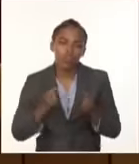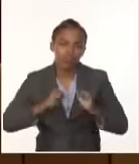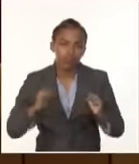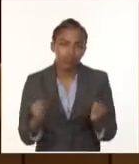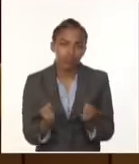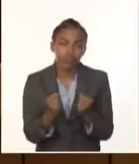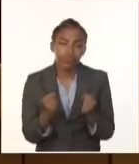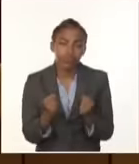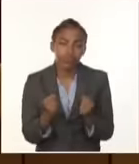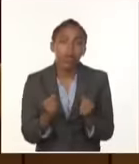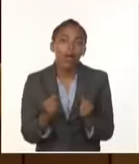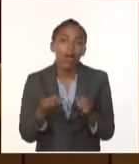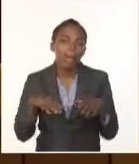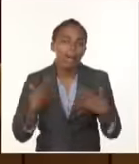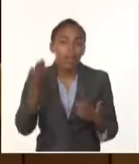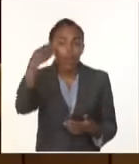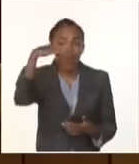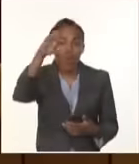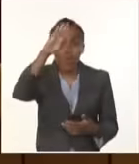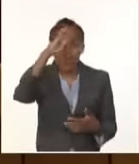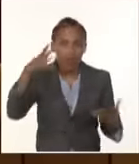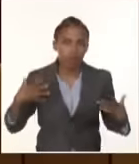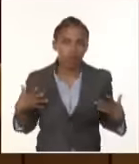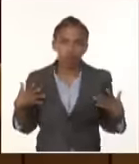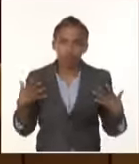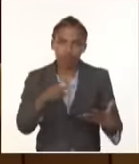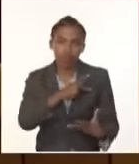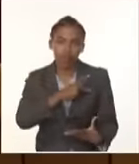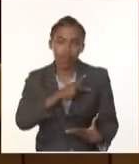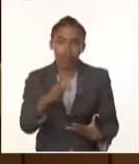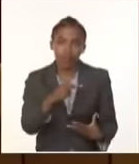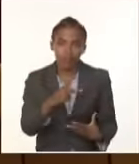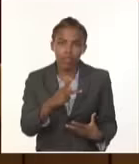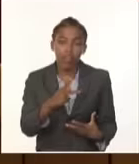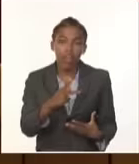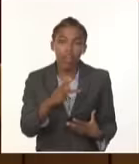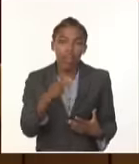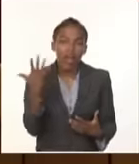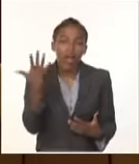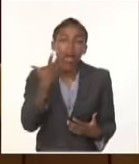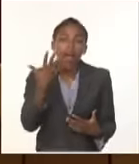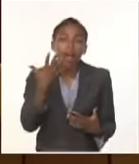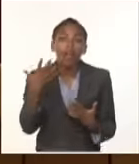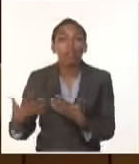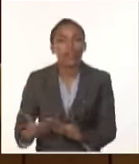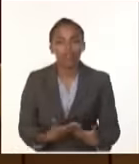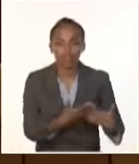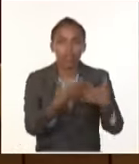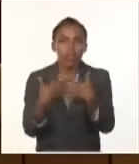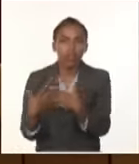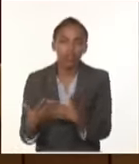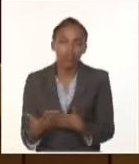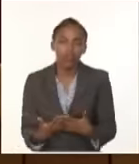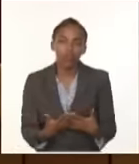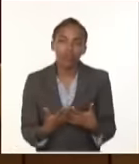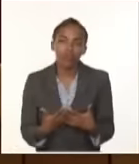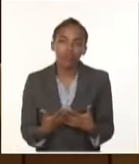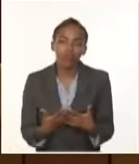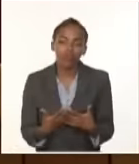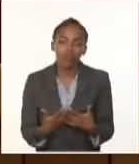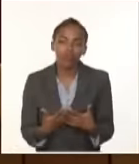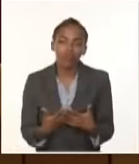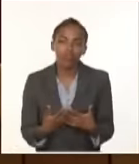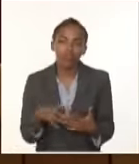pequeña nación que ha enfrentado con coraje admirable al mayor y más poderoso imperio de la historia, no se dejará vencer por